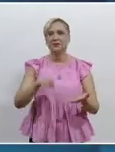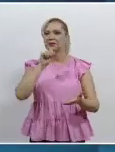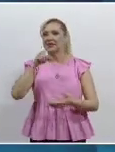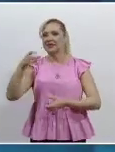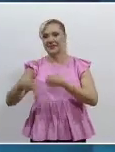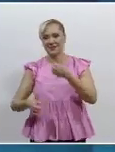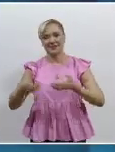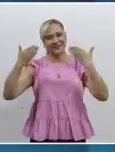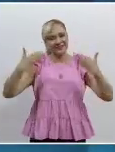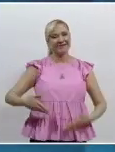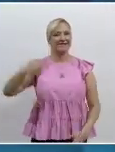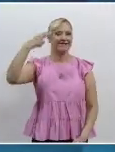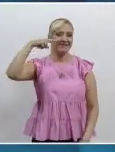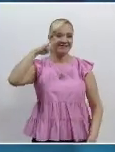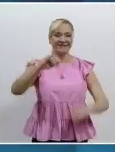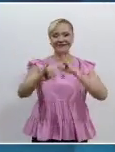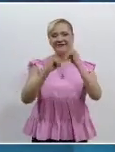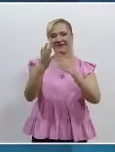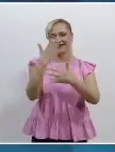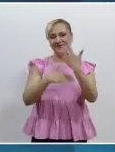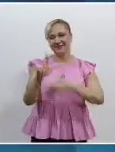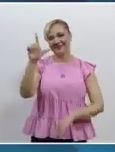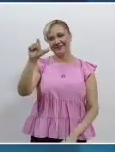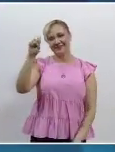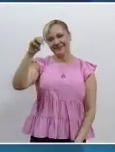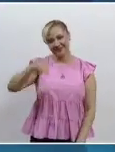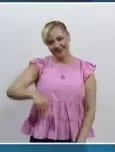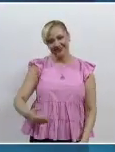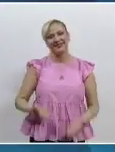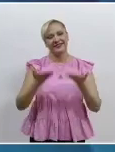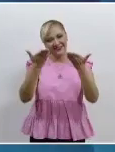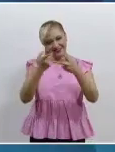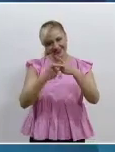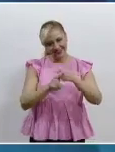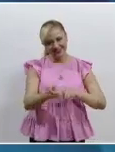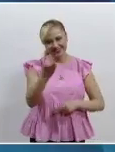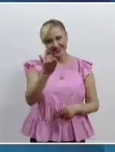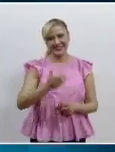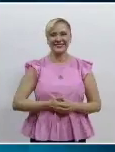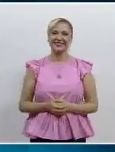a Nidia Díaz, que nos acompaña en la interpretación en lengua de señas mexicana. Comenzamos.